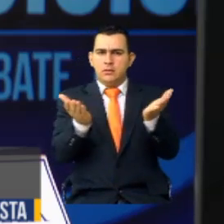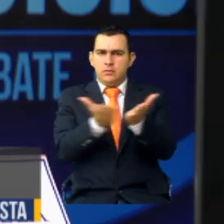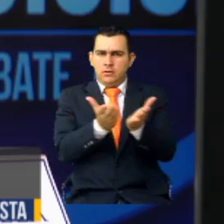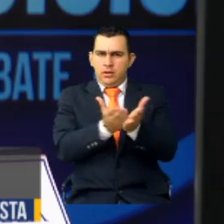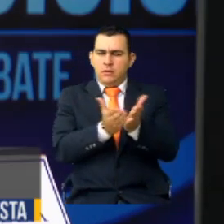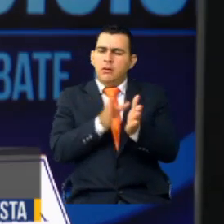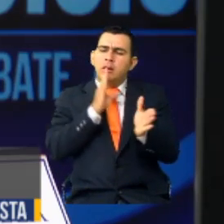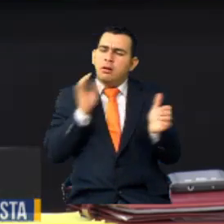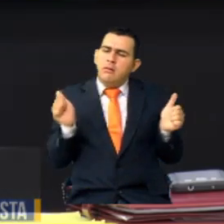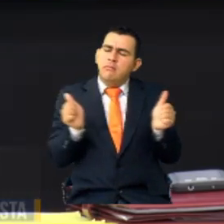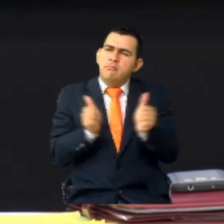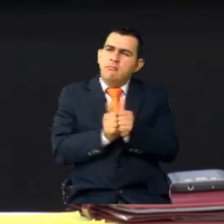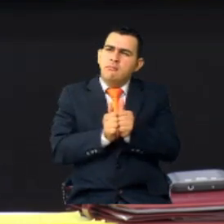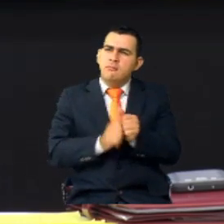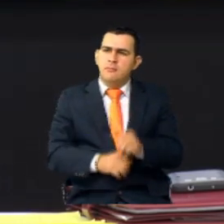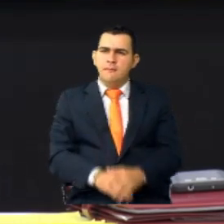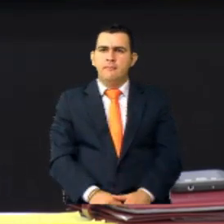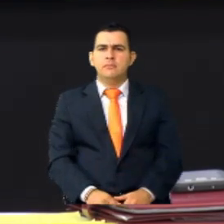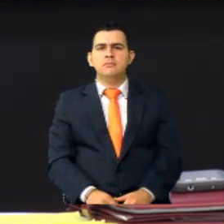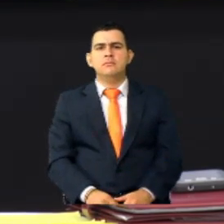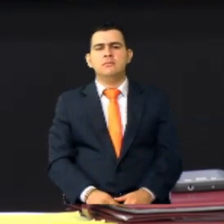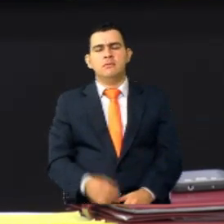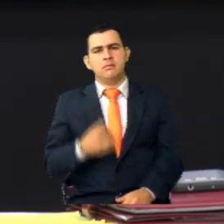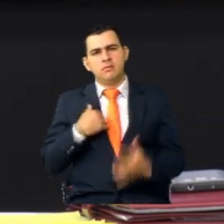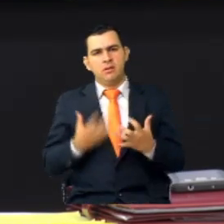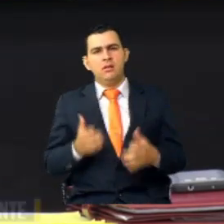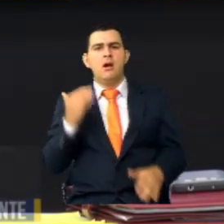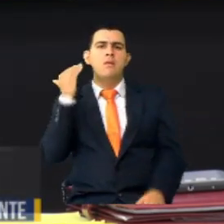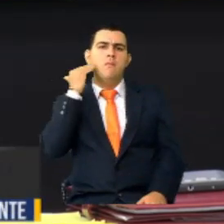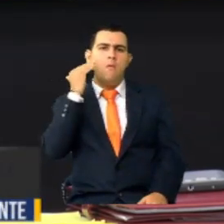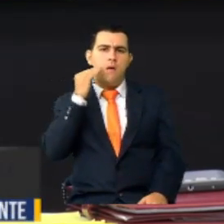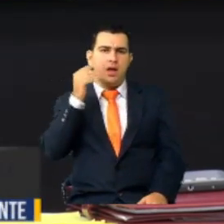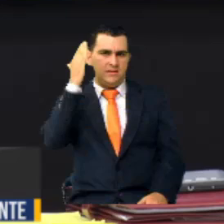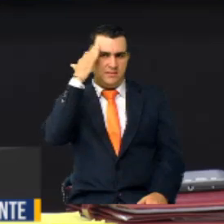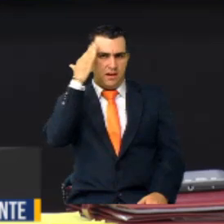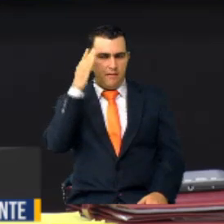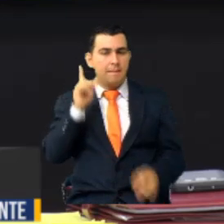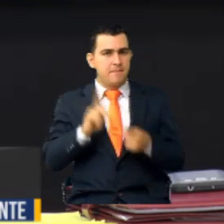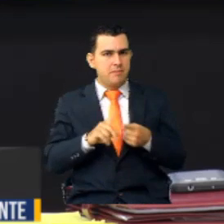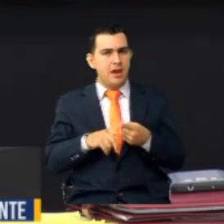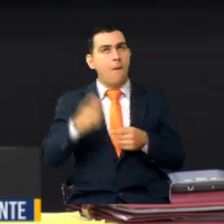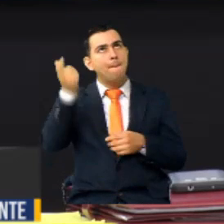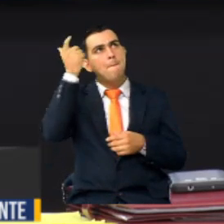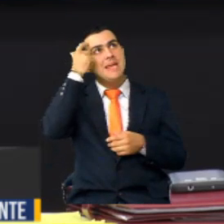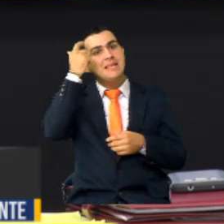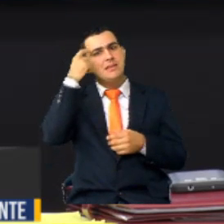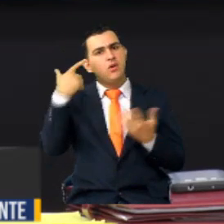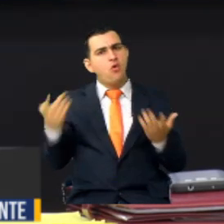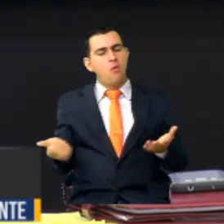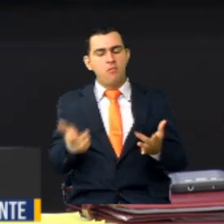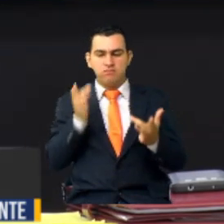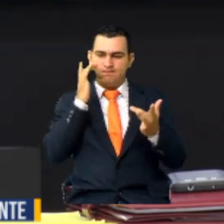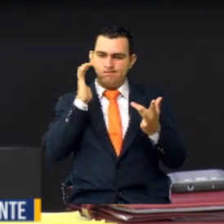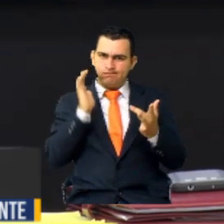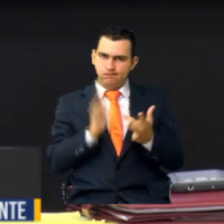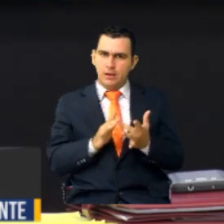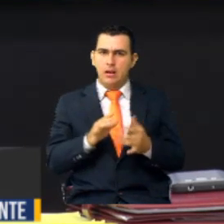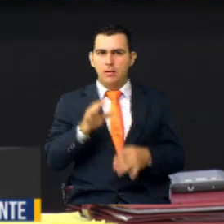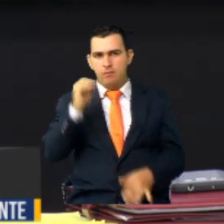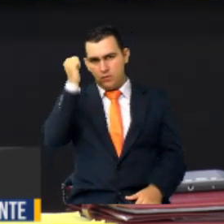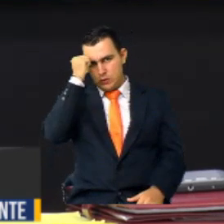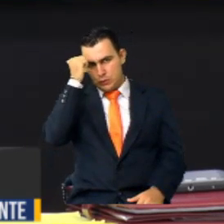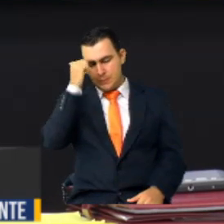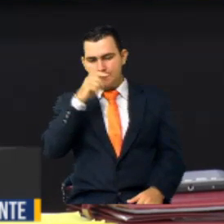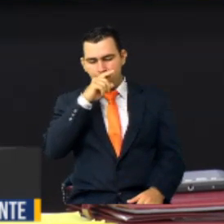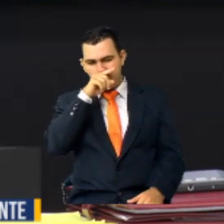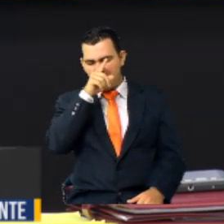acompañaría? Una mujer que piense primero en la calidad de vida del maestro. Una mujer que piense primero